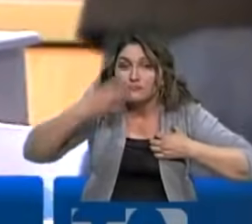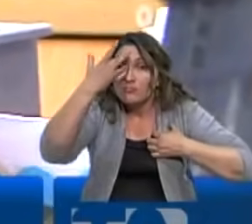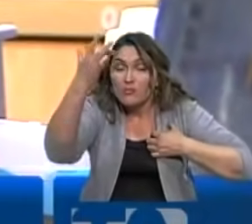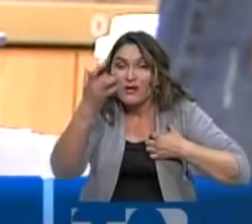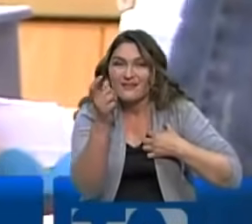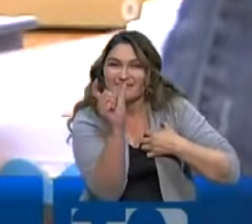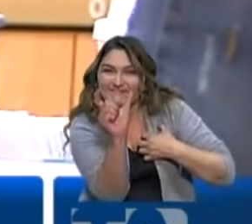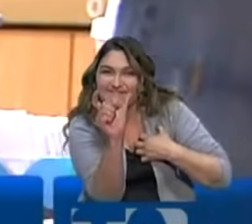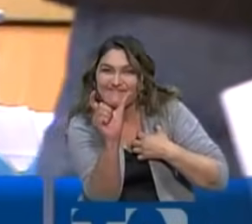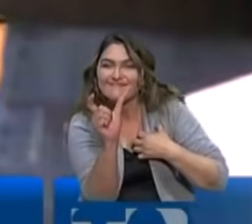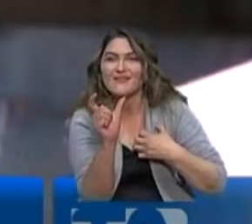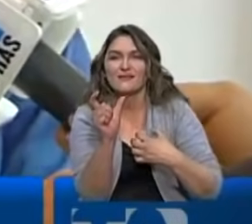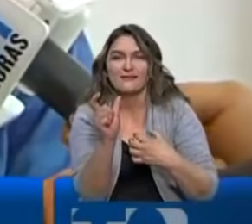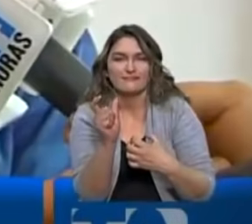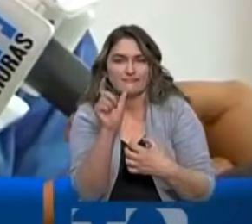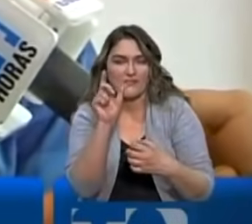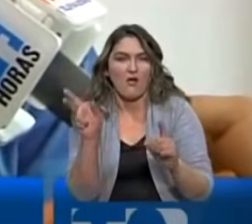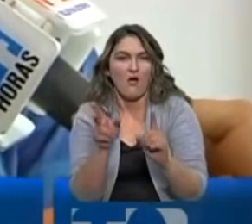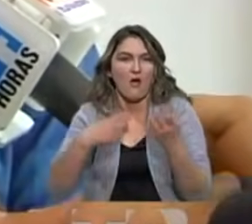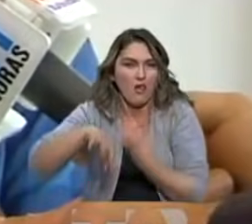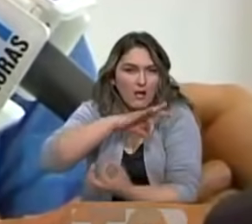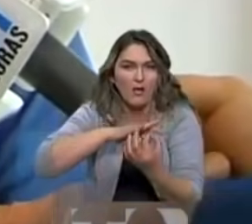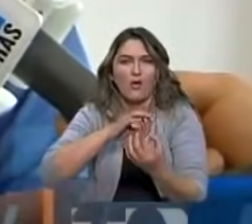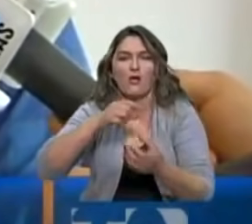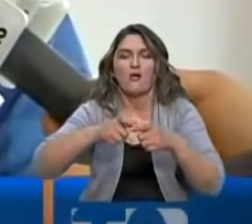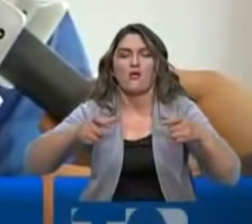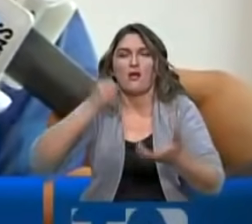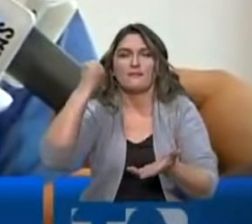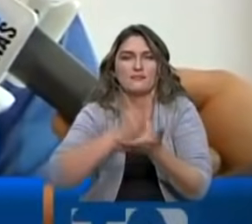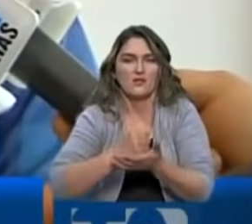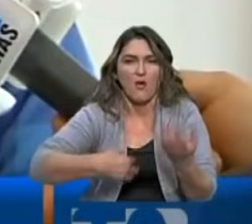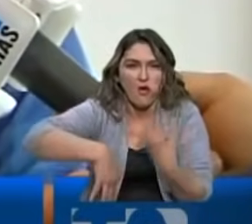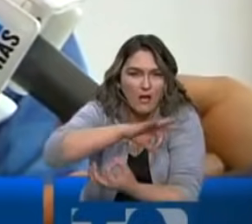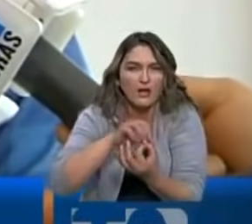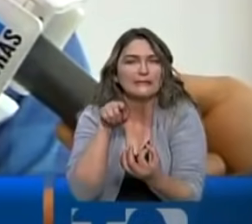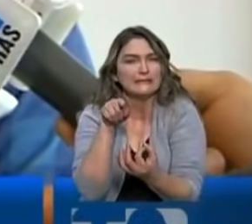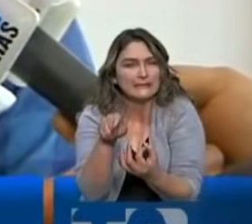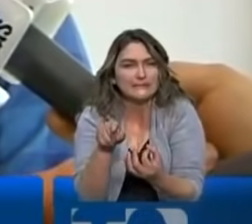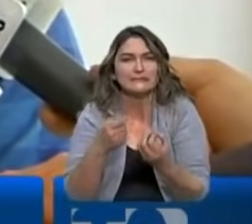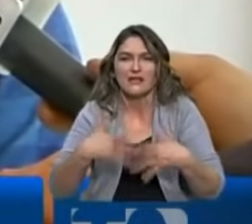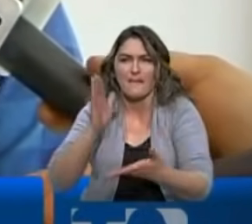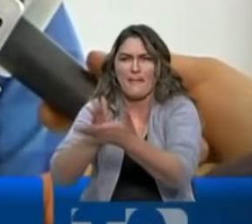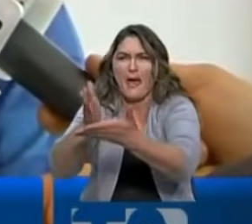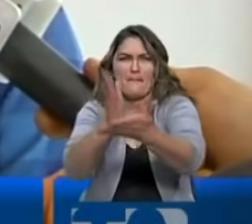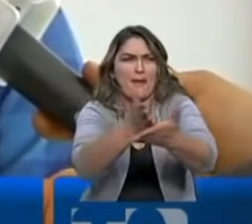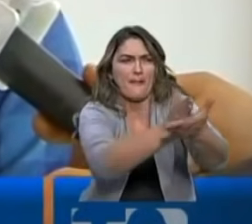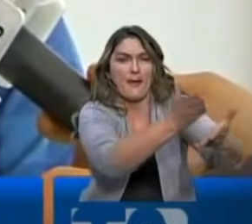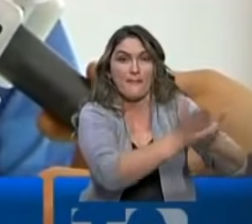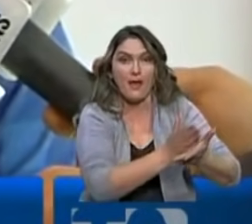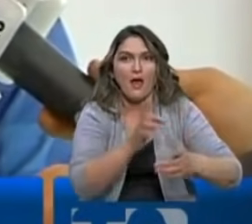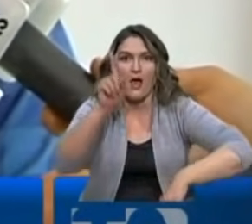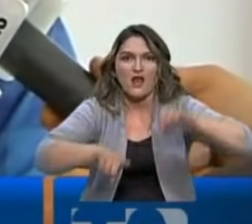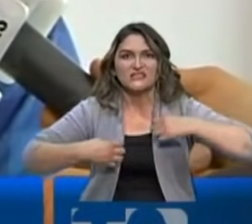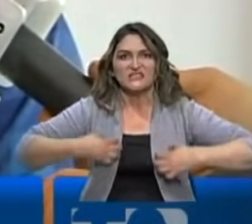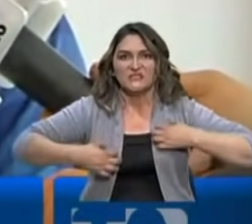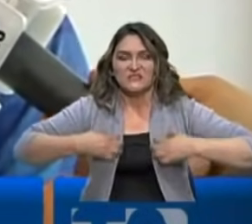como licencias adulteradas no es coincidencia de que a partir de que hayamos puesto todos los bloqueos en el sistema para